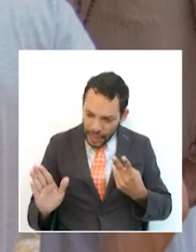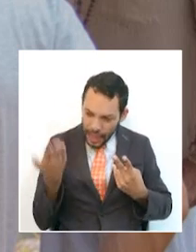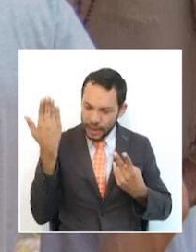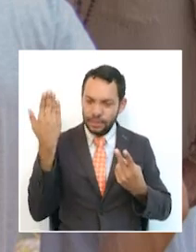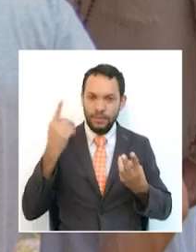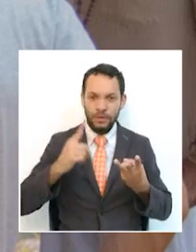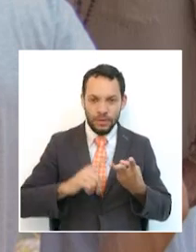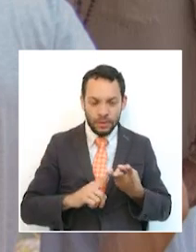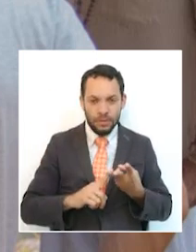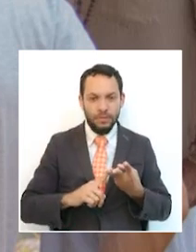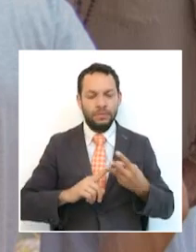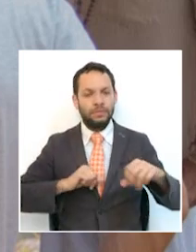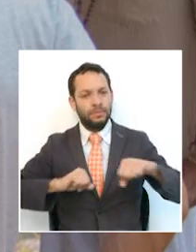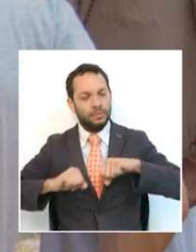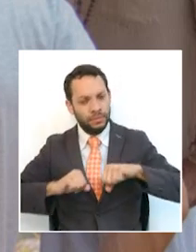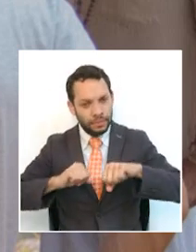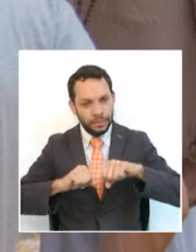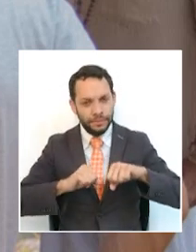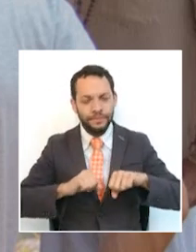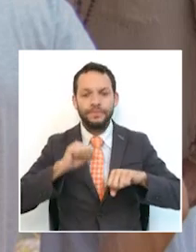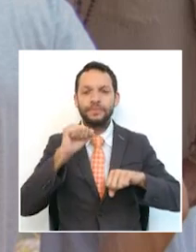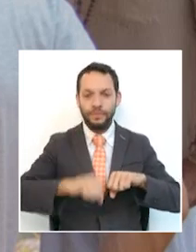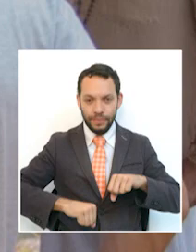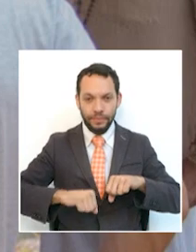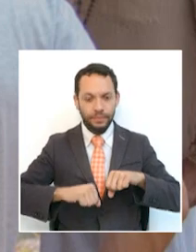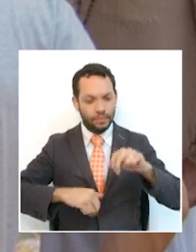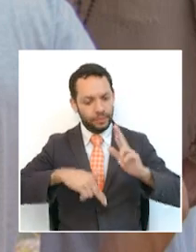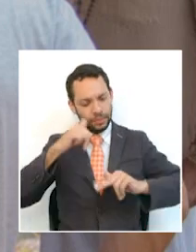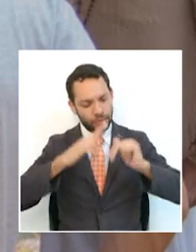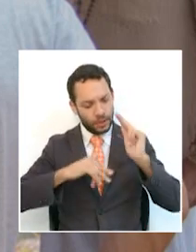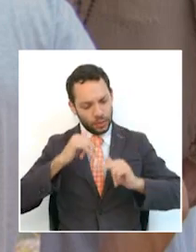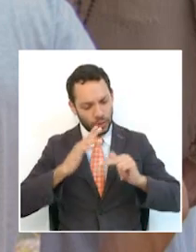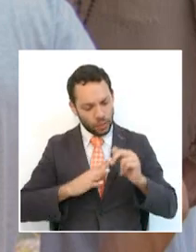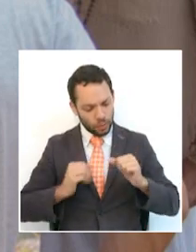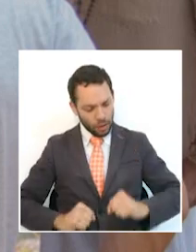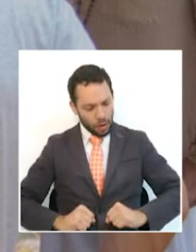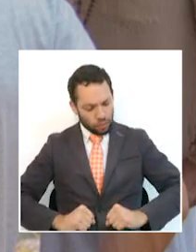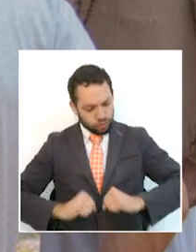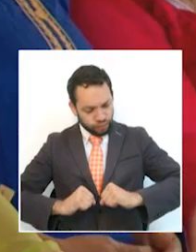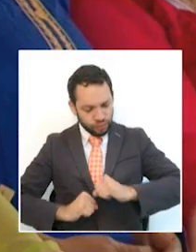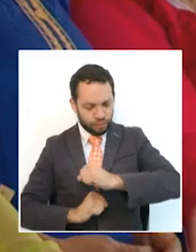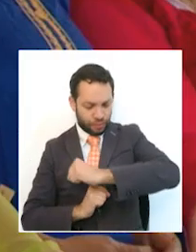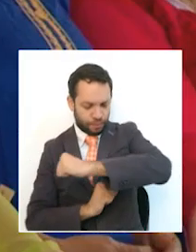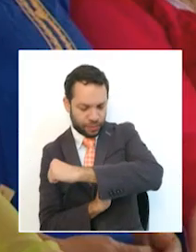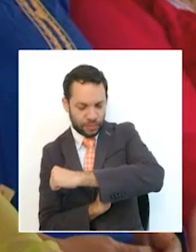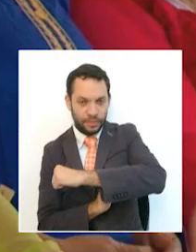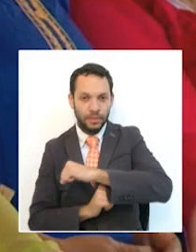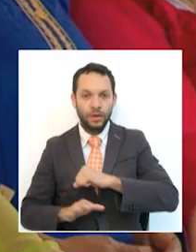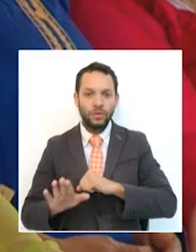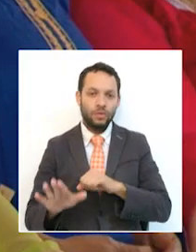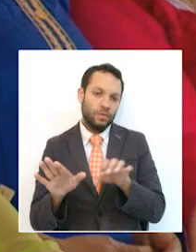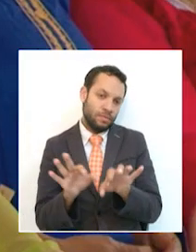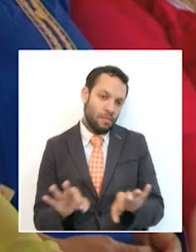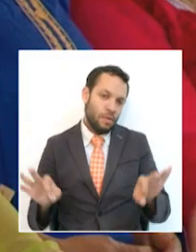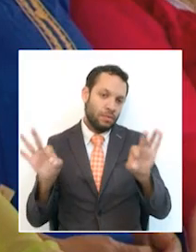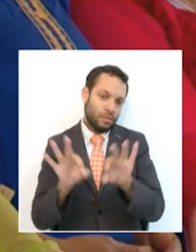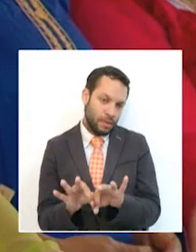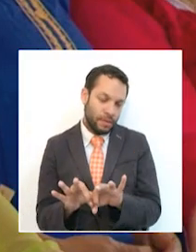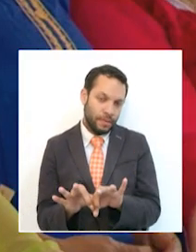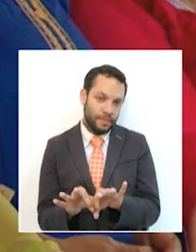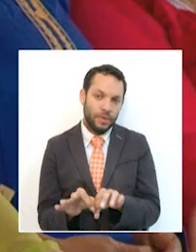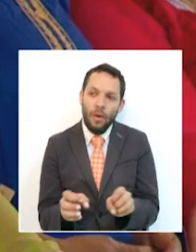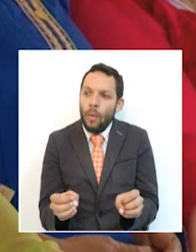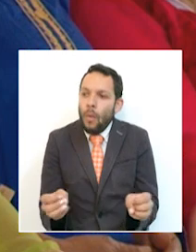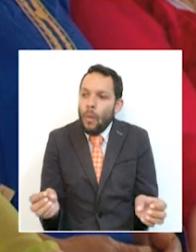lo que llamamos ese valor esa seguridad que es importante porque muchas personas no la tenemos cuántas personas dijeron